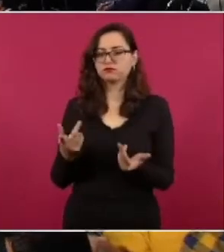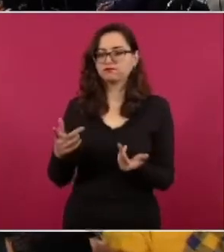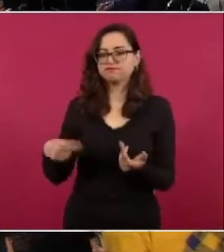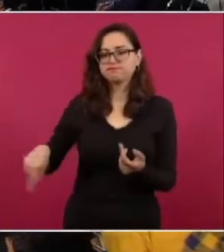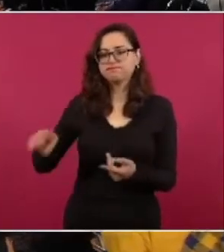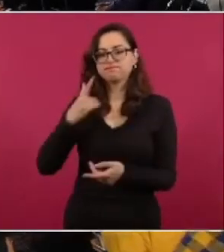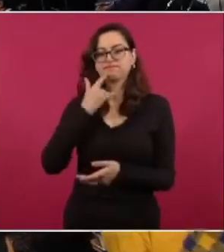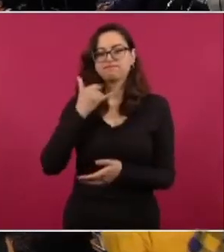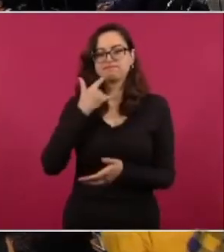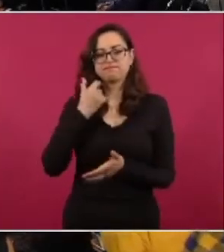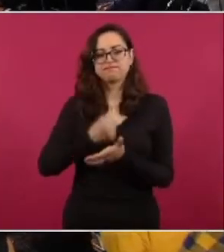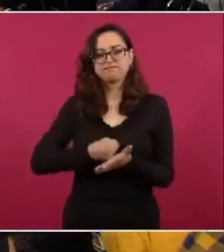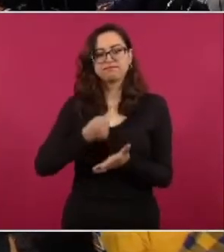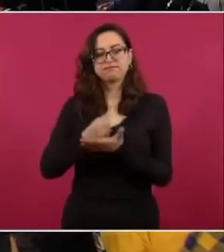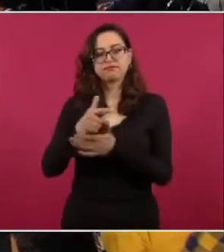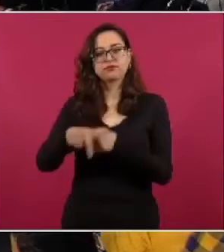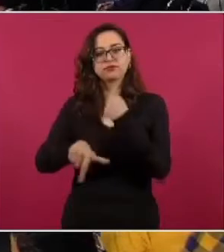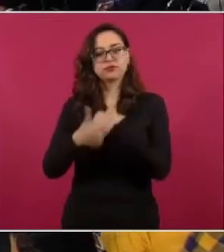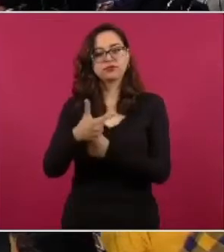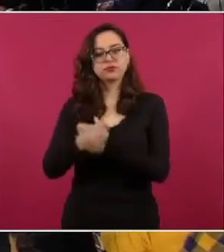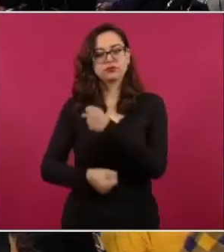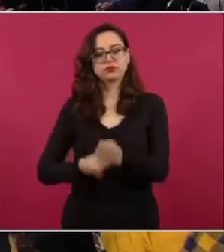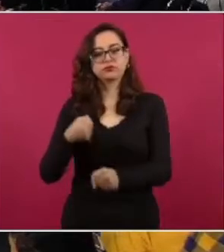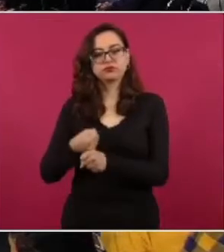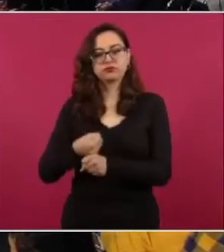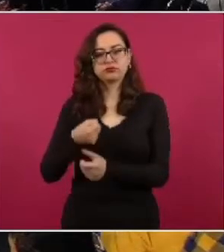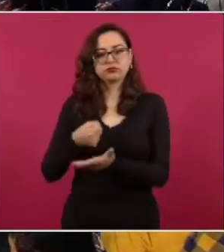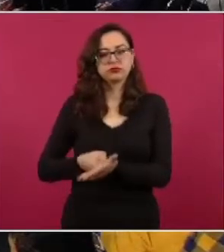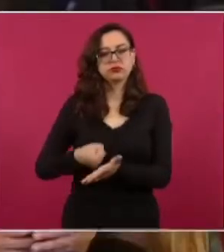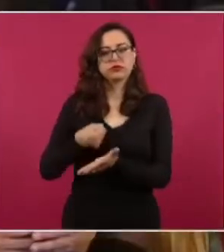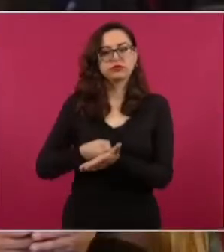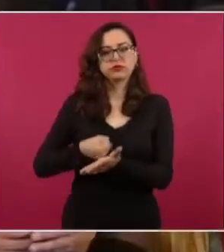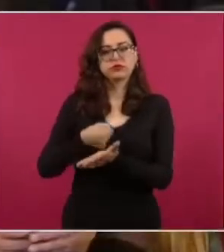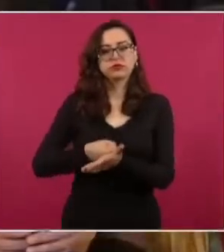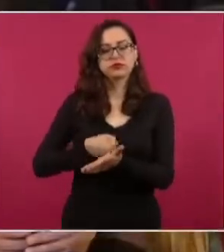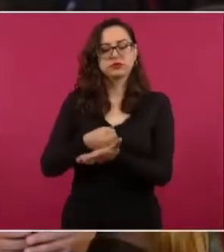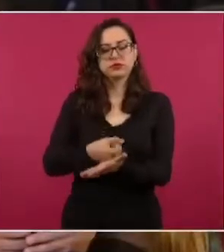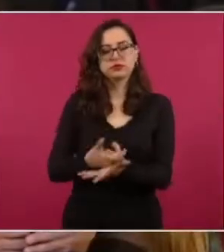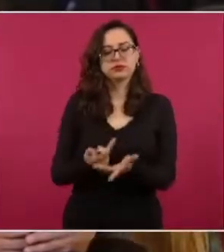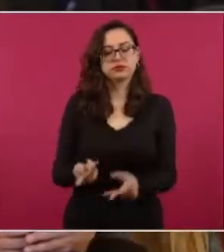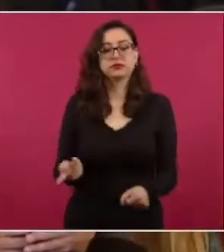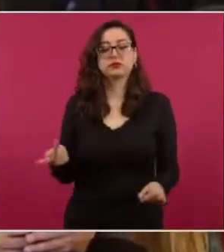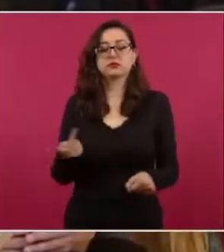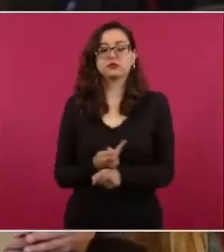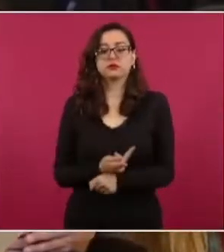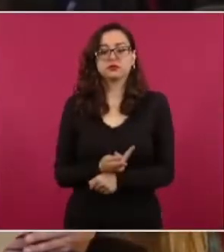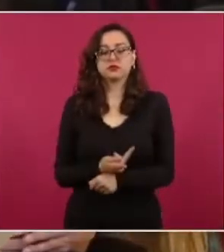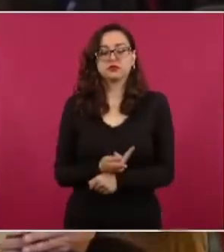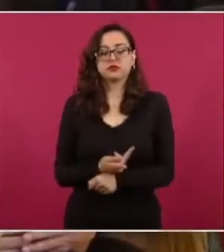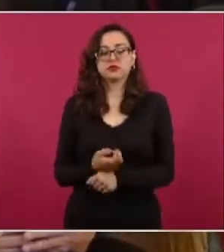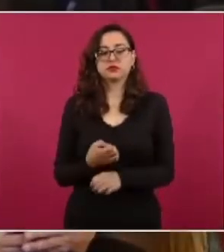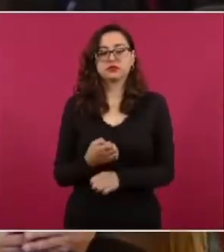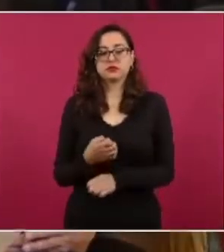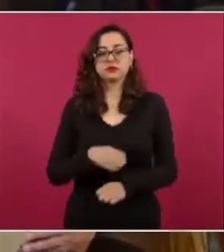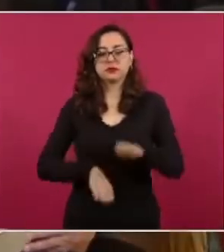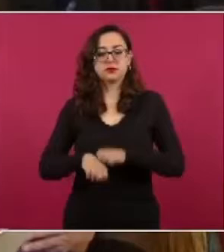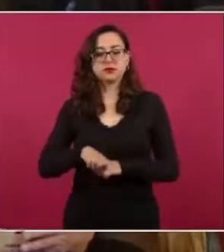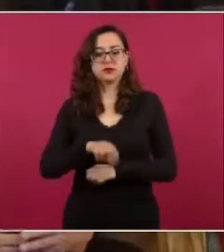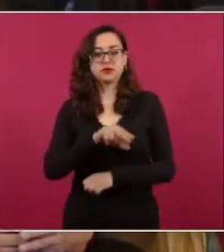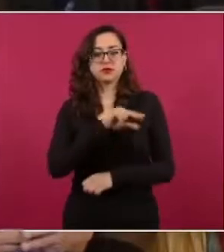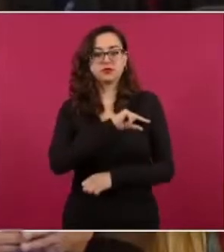por recuperar las garantías del servicio público de electricidad que fueron desmanteladas por las empresas privadas,